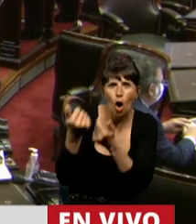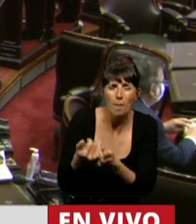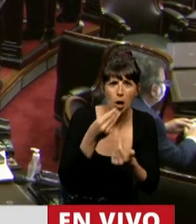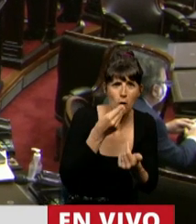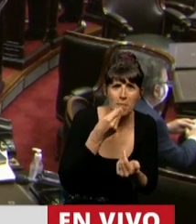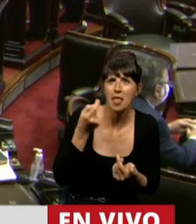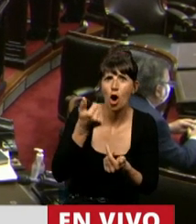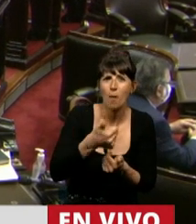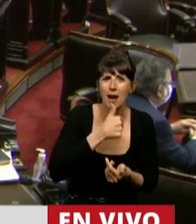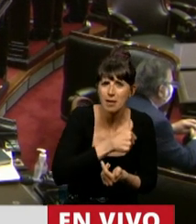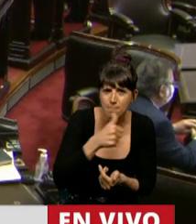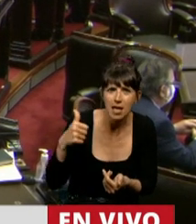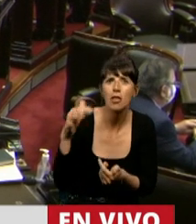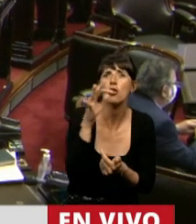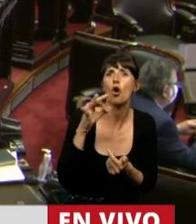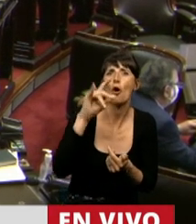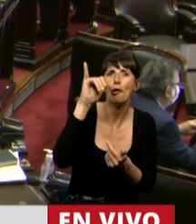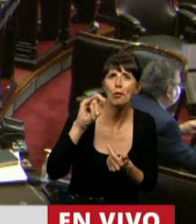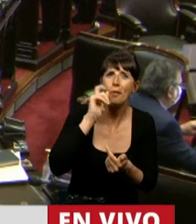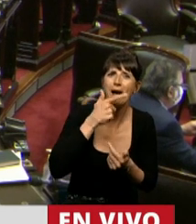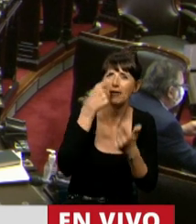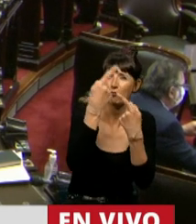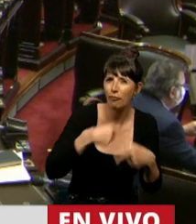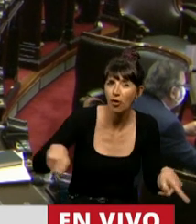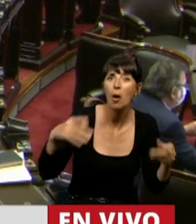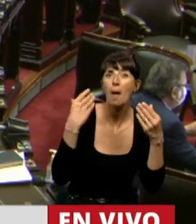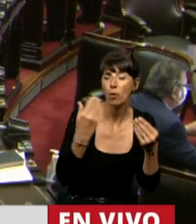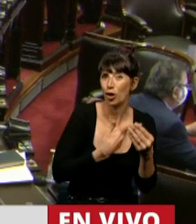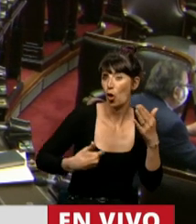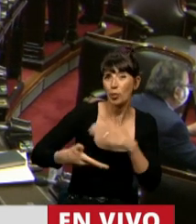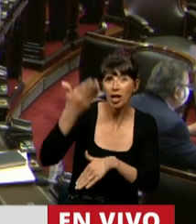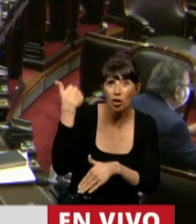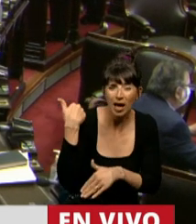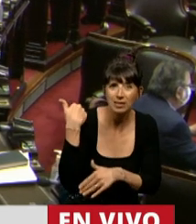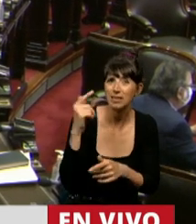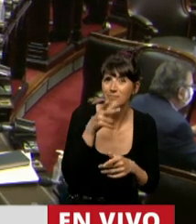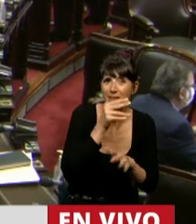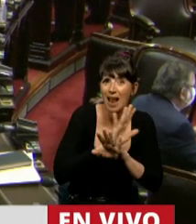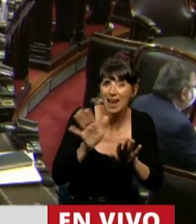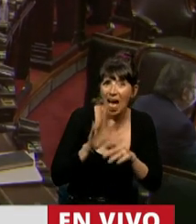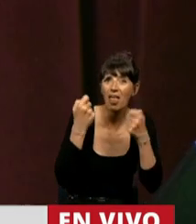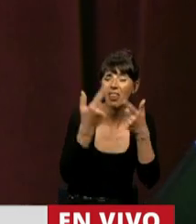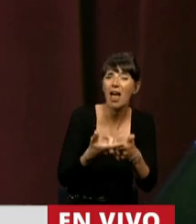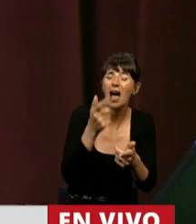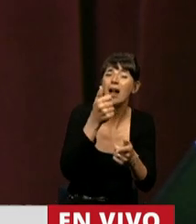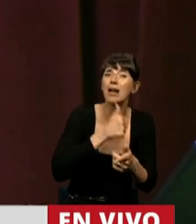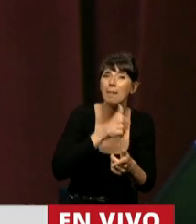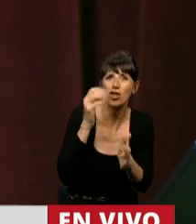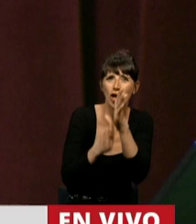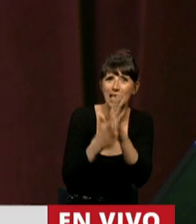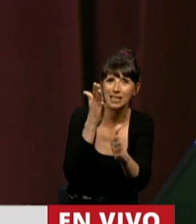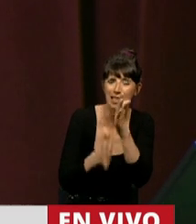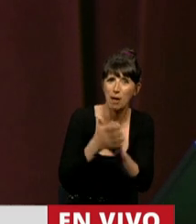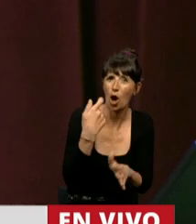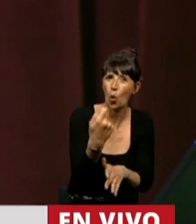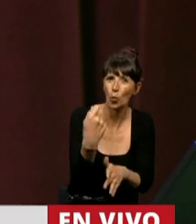pagar medicamentos para pagar servicios porque en el gobierno anterior no estaba el programa de 170 medicamentos gratis para los jubilados que puso en